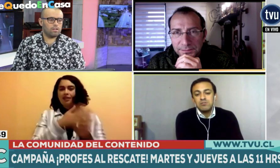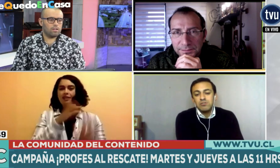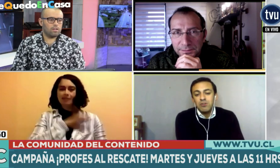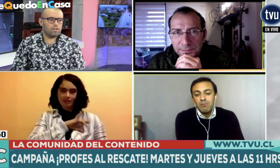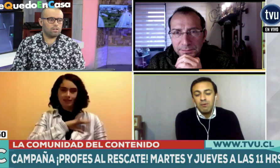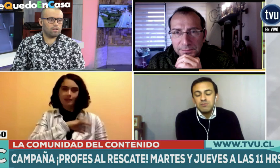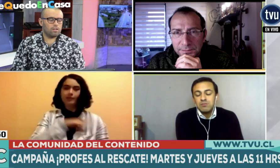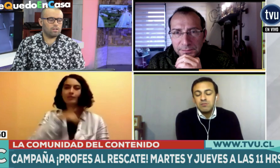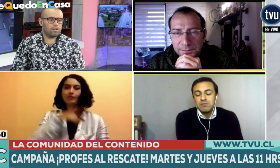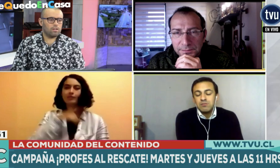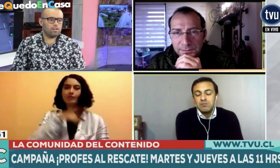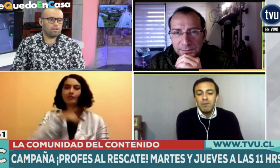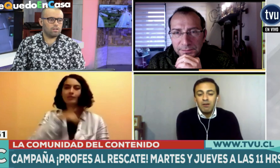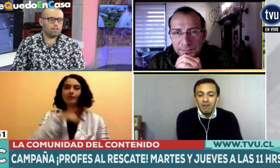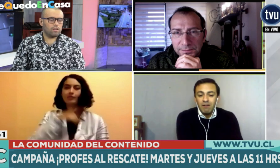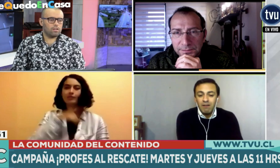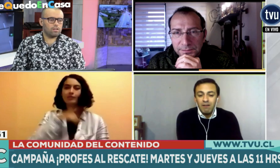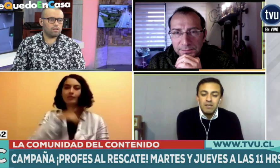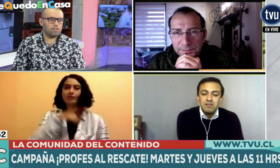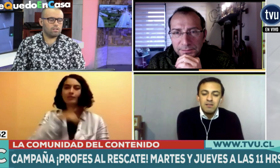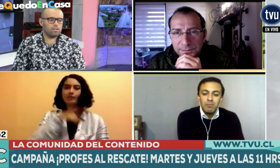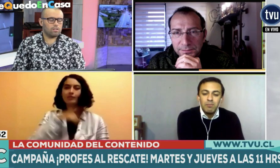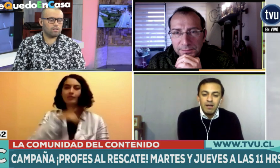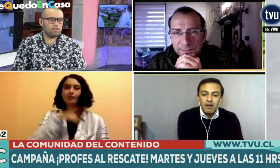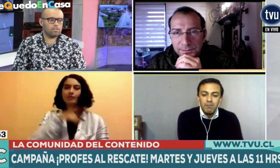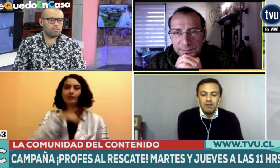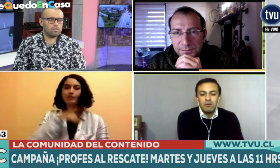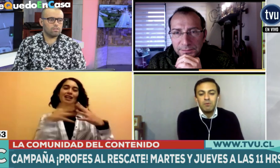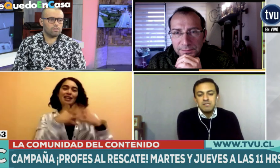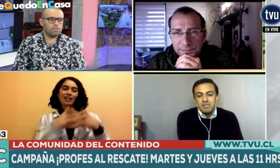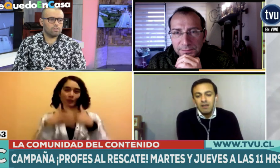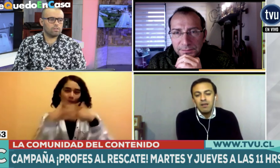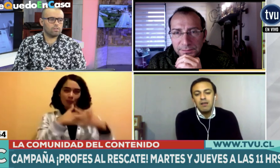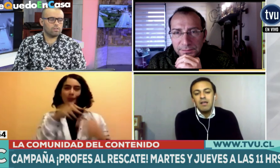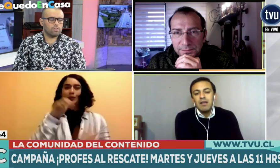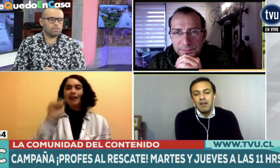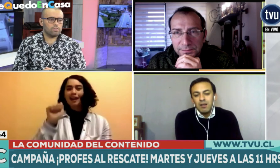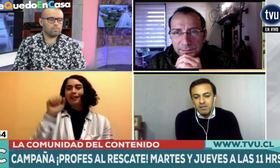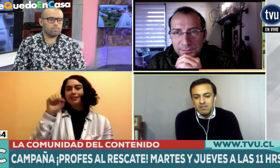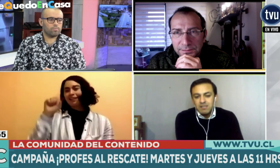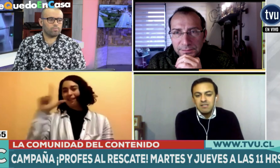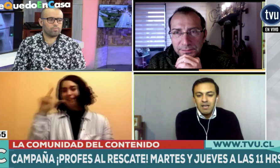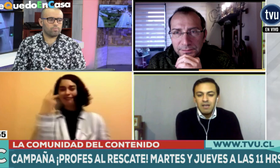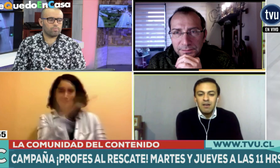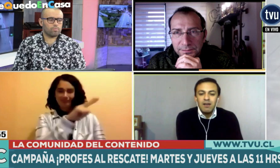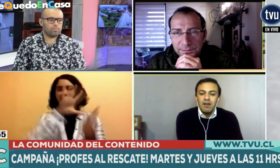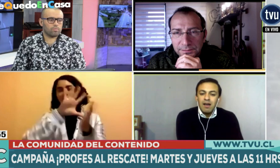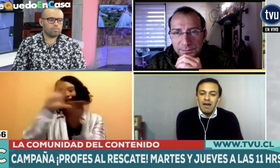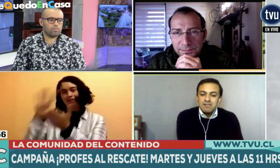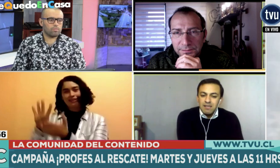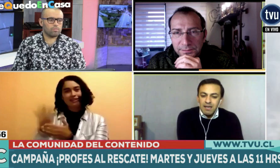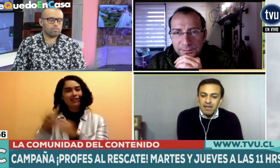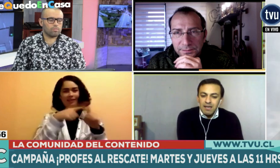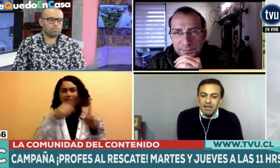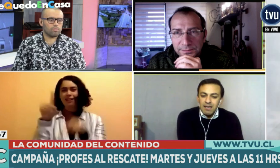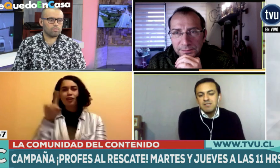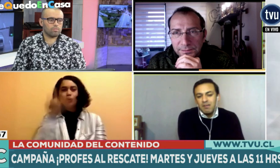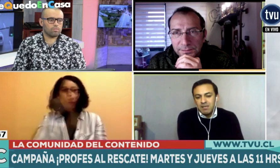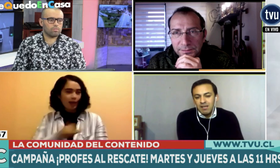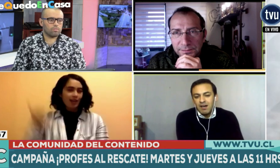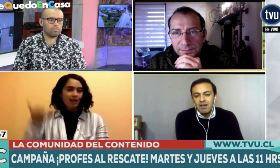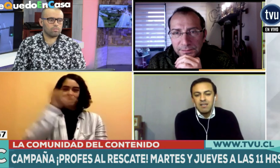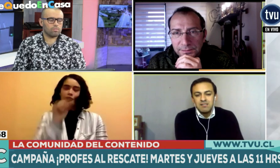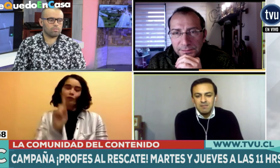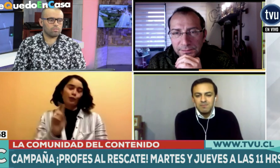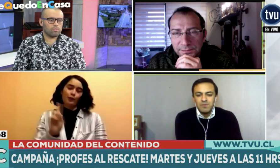Incluso, si son idiomas, son países hispanohablantes, la lengua de señas es propia de cada país. Si no en Chile, la lengua de señas chilena, ASL, lengua de